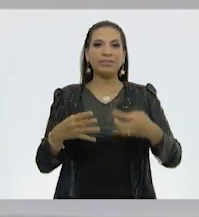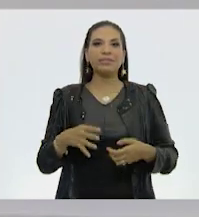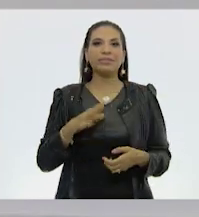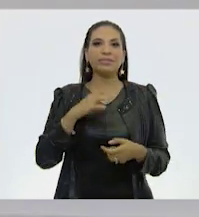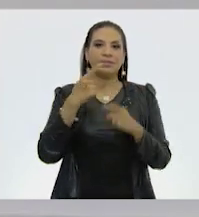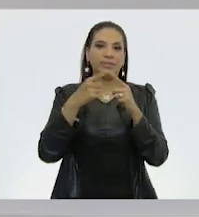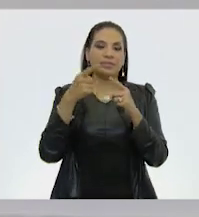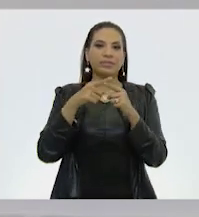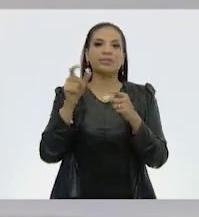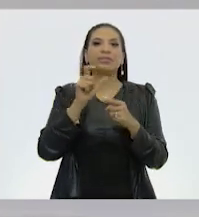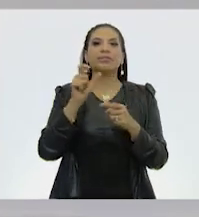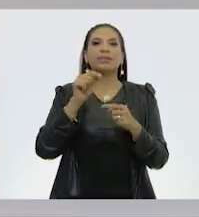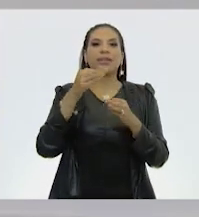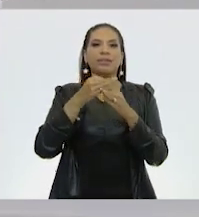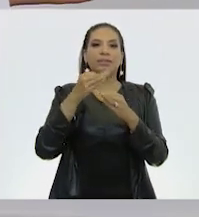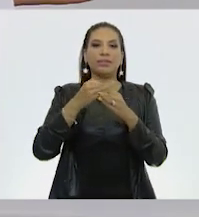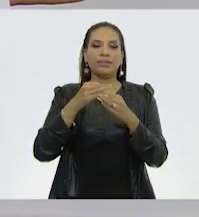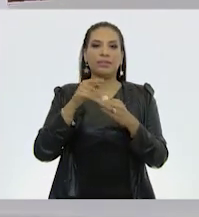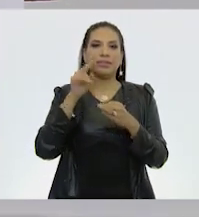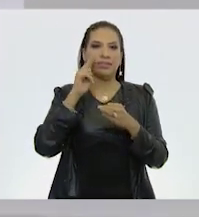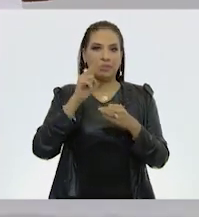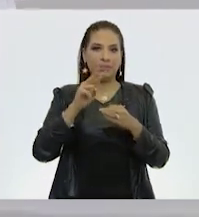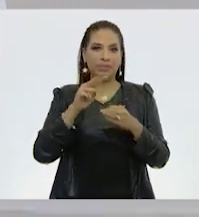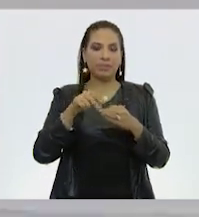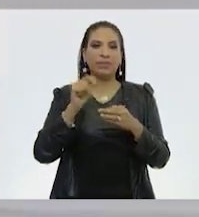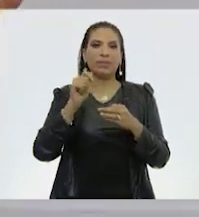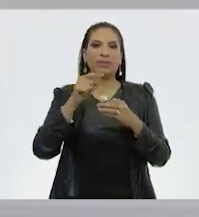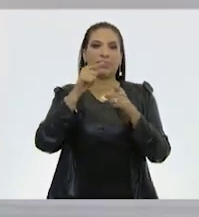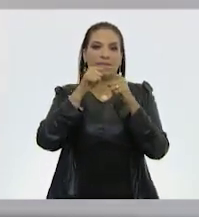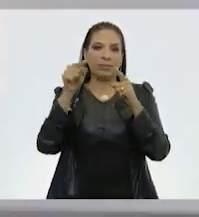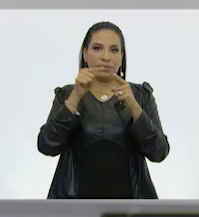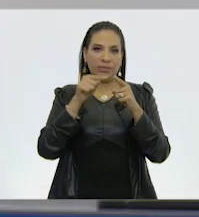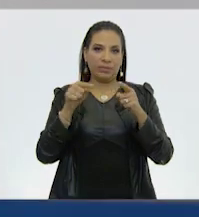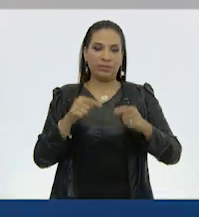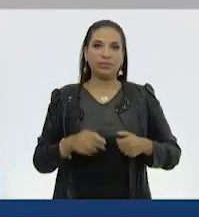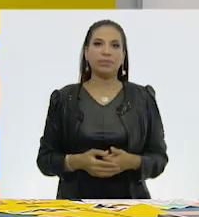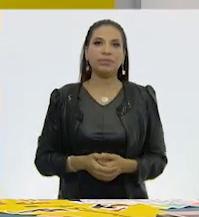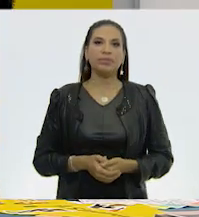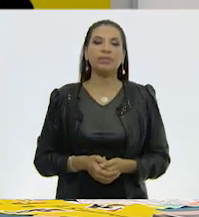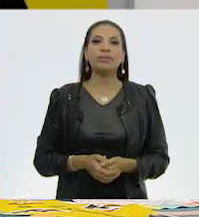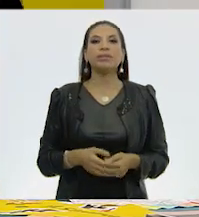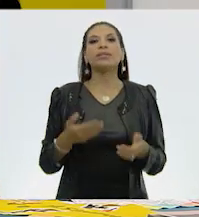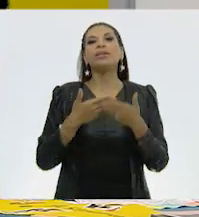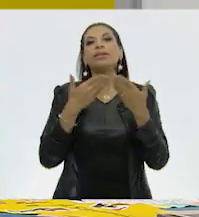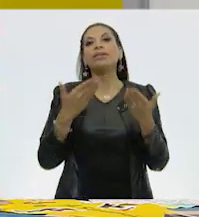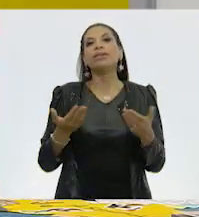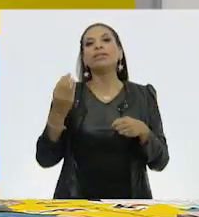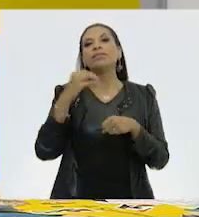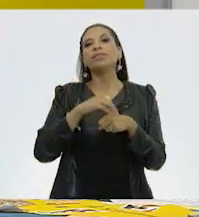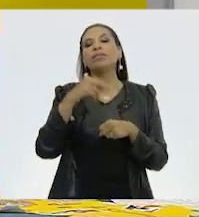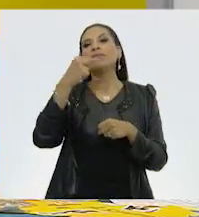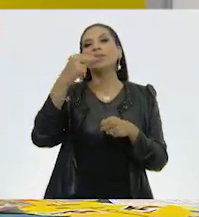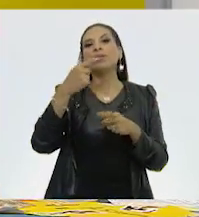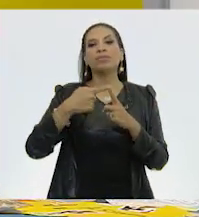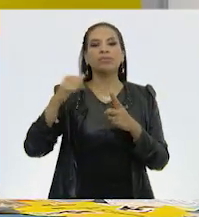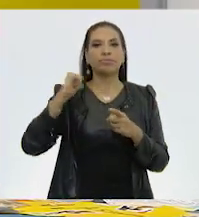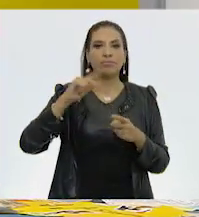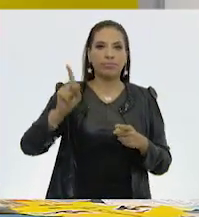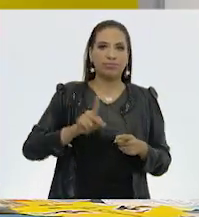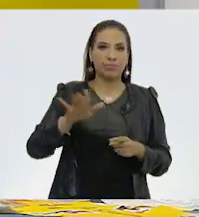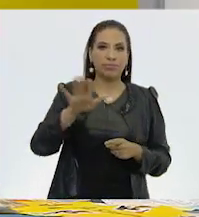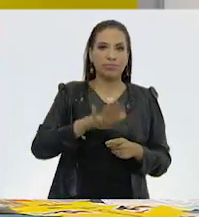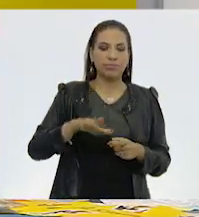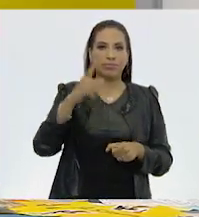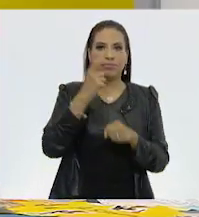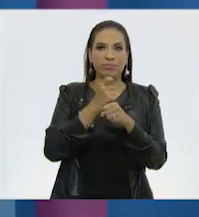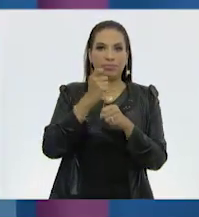puedas ir registrando los datos de la línea del tiempo. Ahora coloca los nombres de las civilizaciones. En